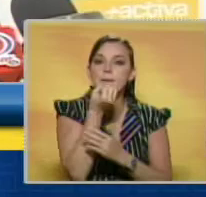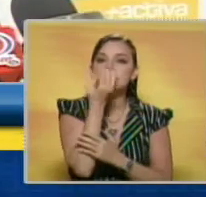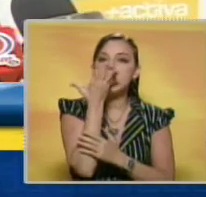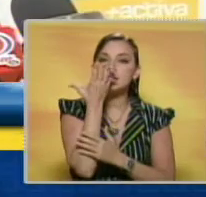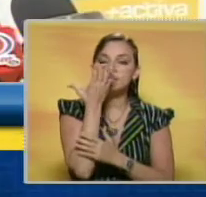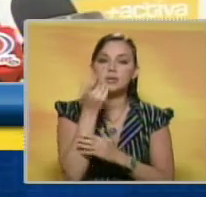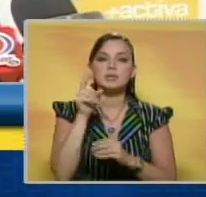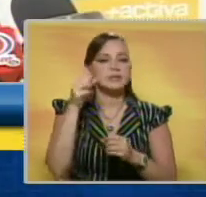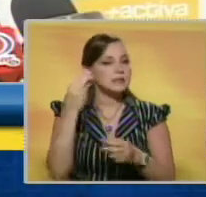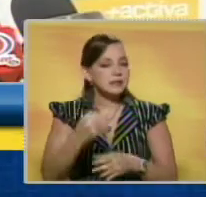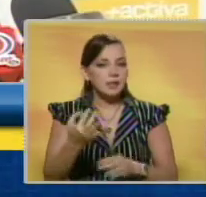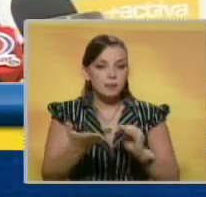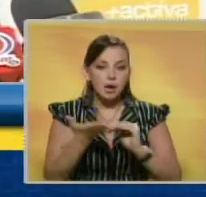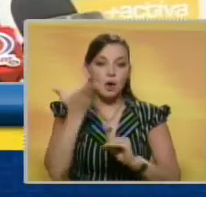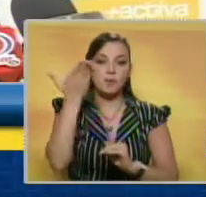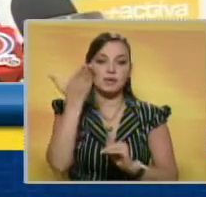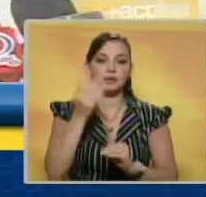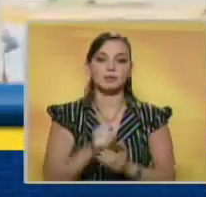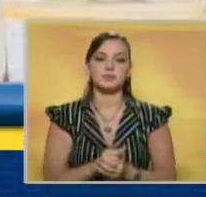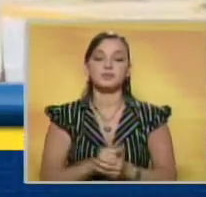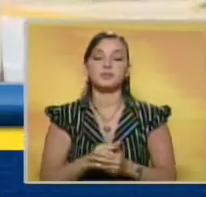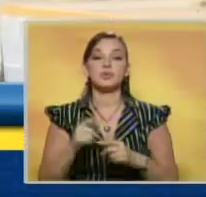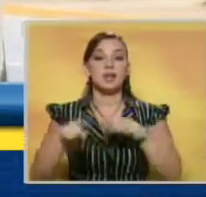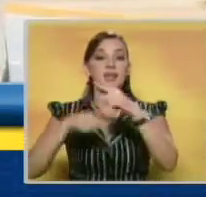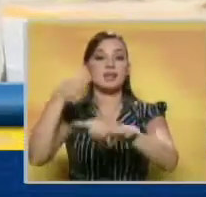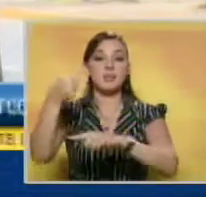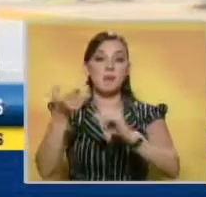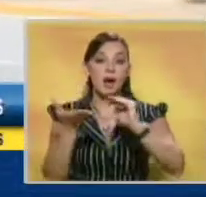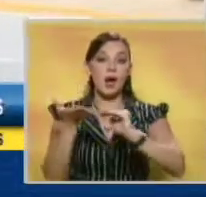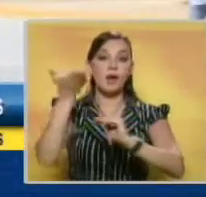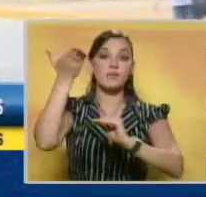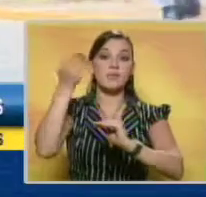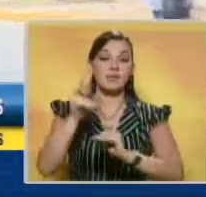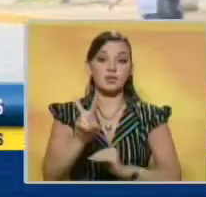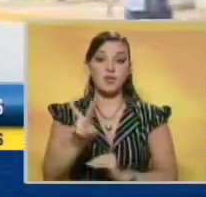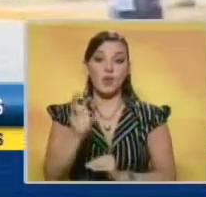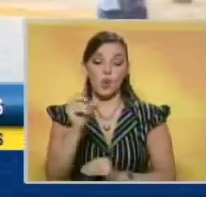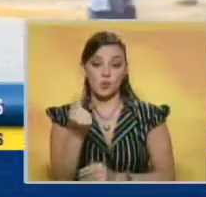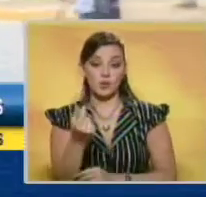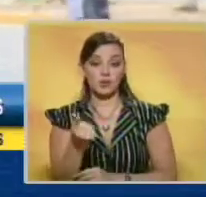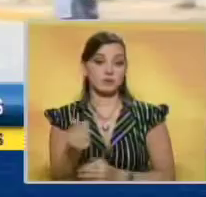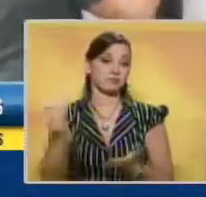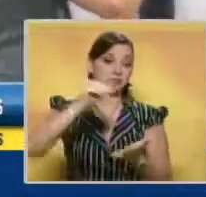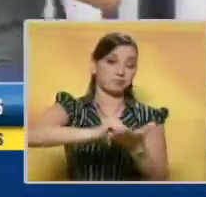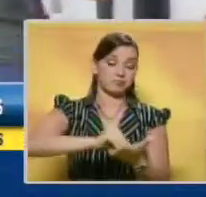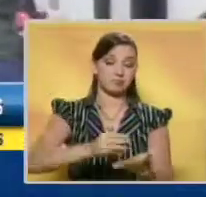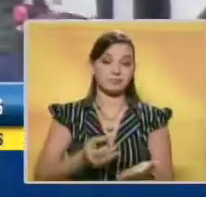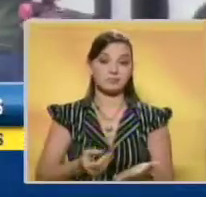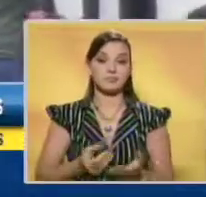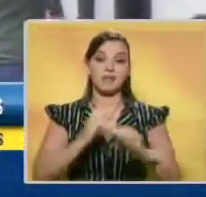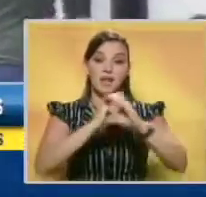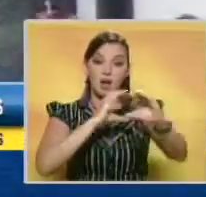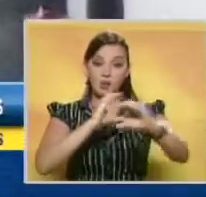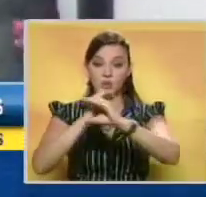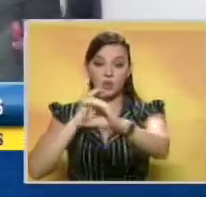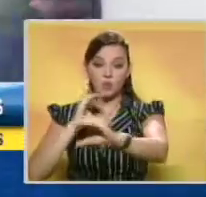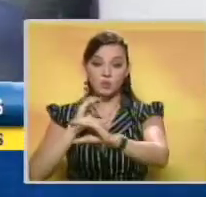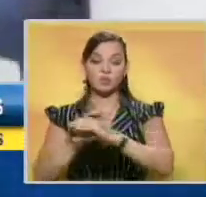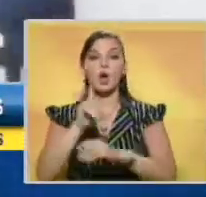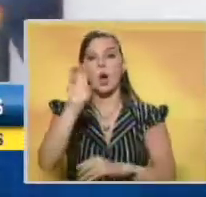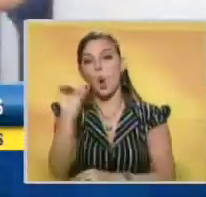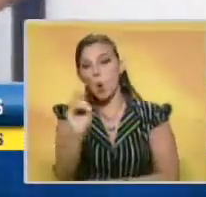el otro 20%, o sea, 2 bolívares más. La nueva tarifa aplica por igual para autobuses y vehículos de 5 puestos, conocidos